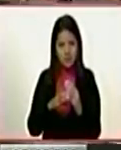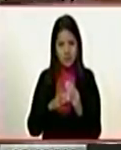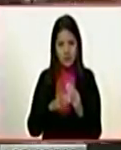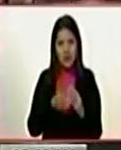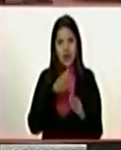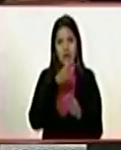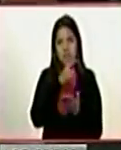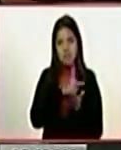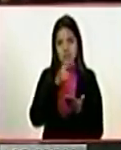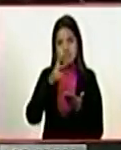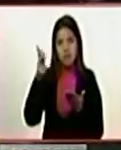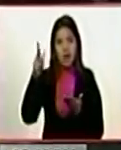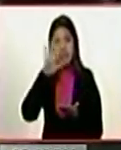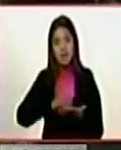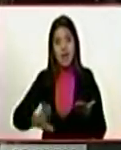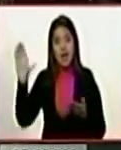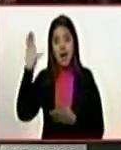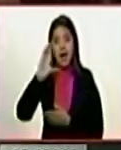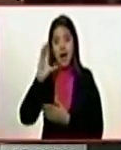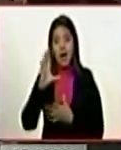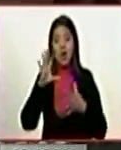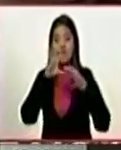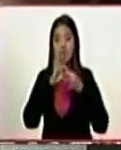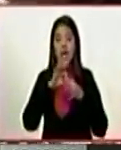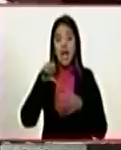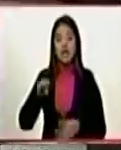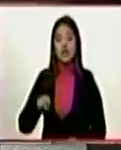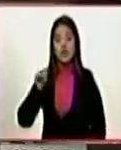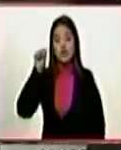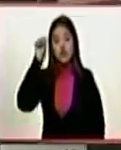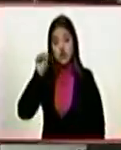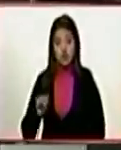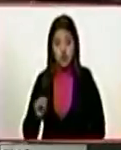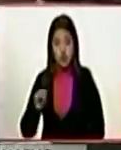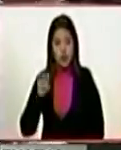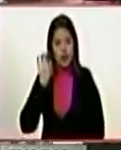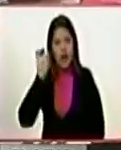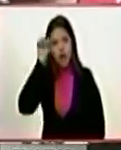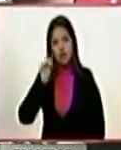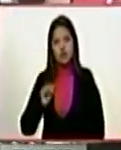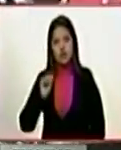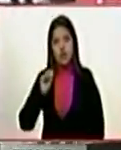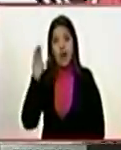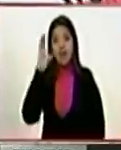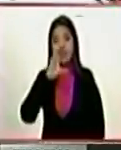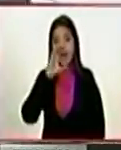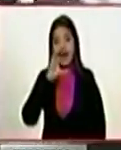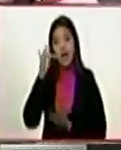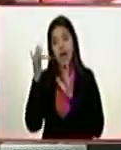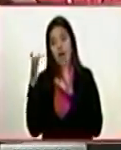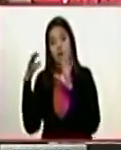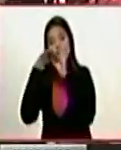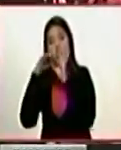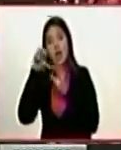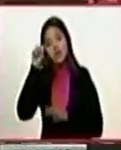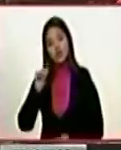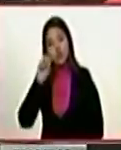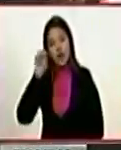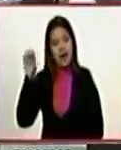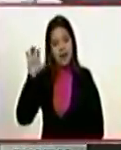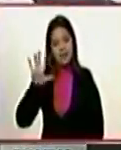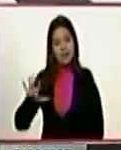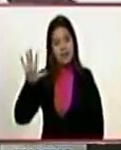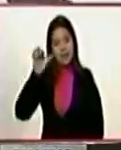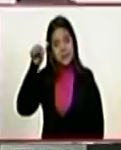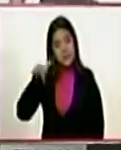sitios de Caracas, que unirá el sur, precisamente el sur de Caracas con el sur este.